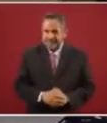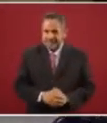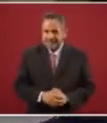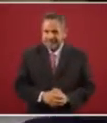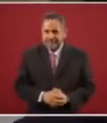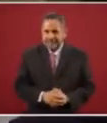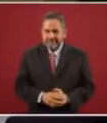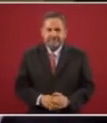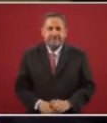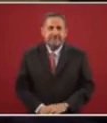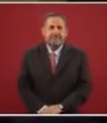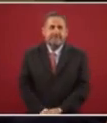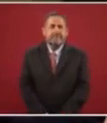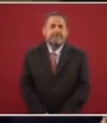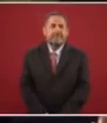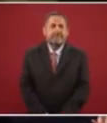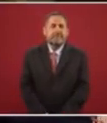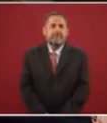Muy bien.